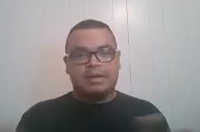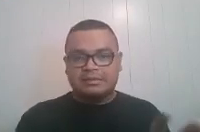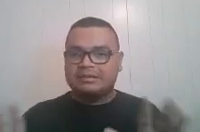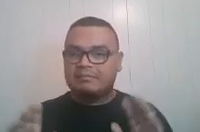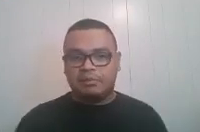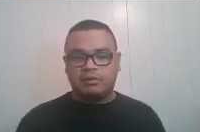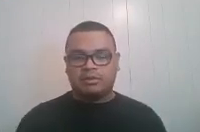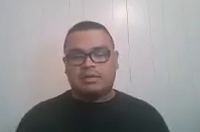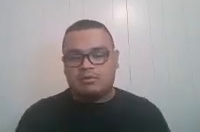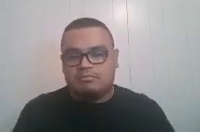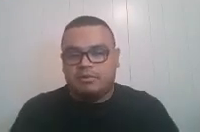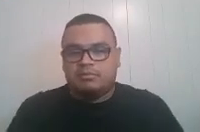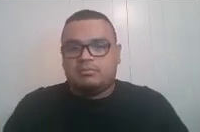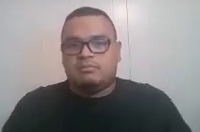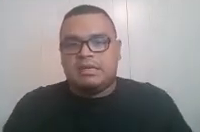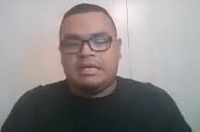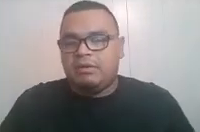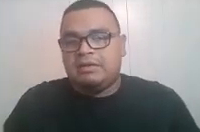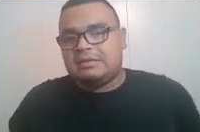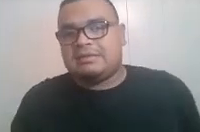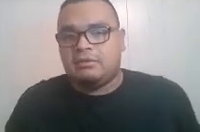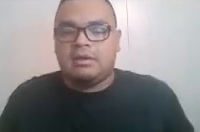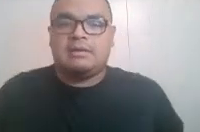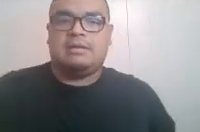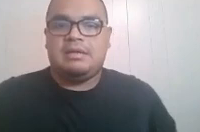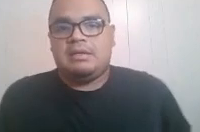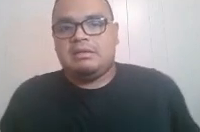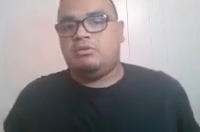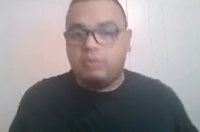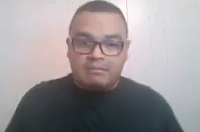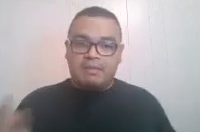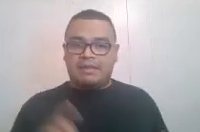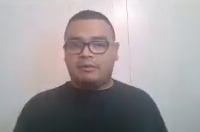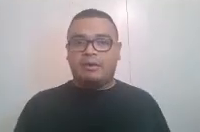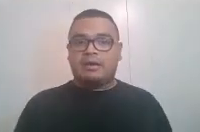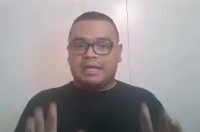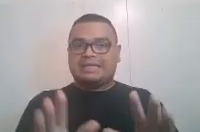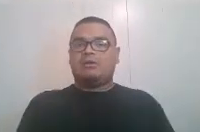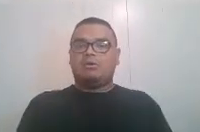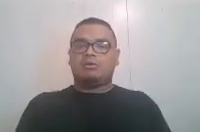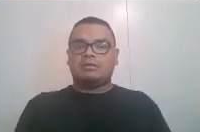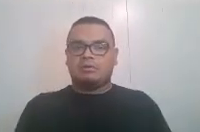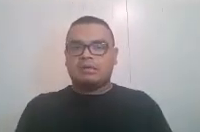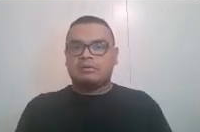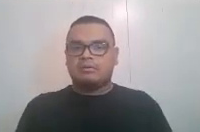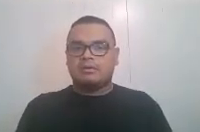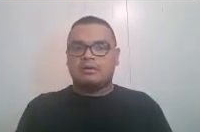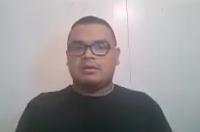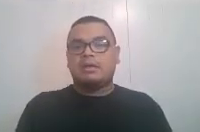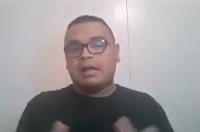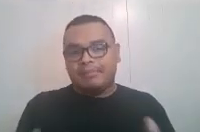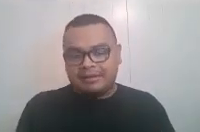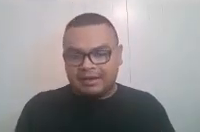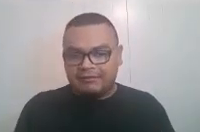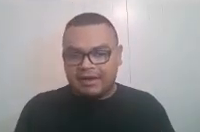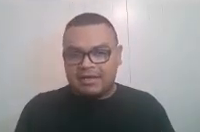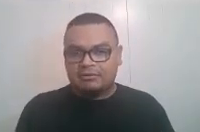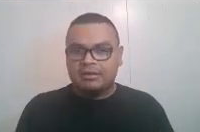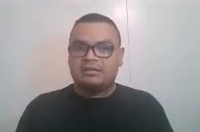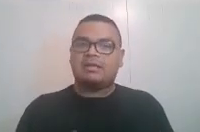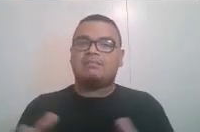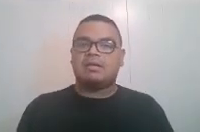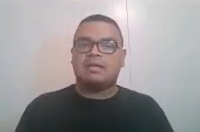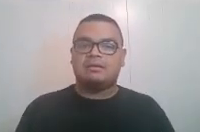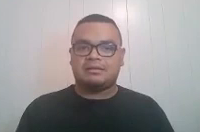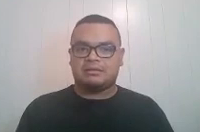Esa parte tampoco se la compro. María no es intercedora. No es mediadora. Está en lo correcto en eso. La parte que falla es